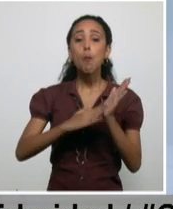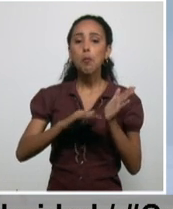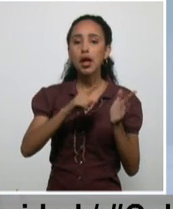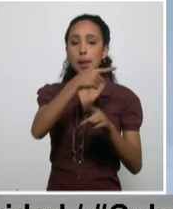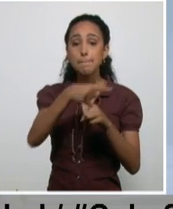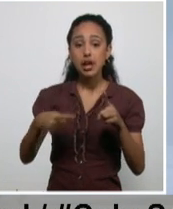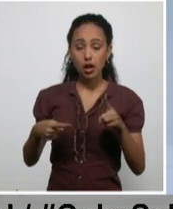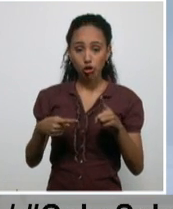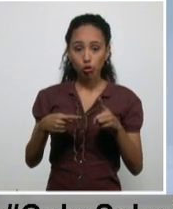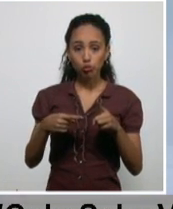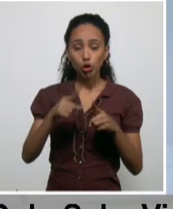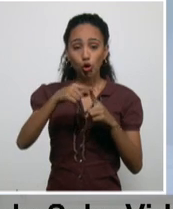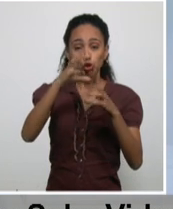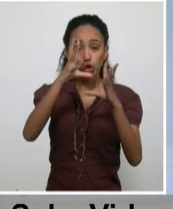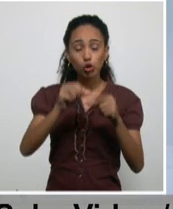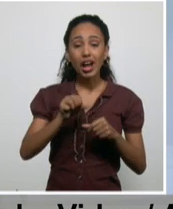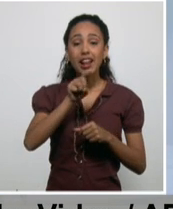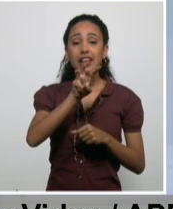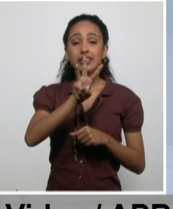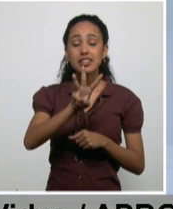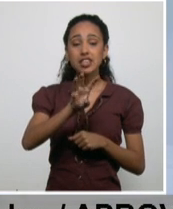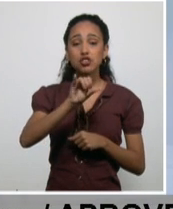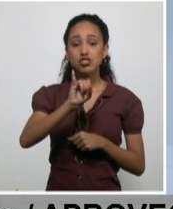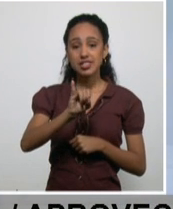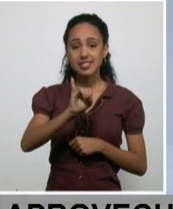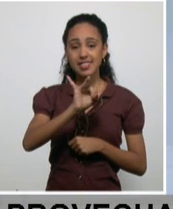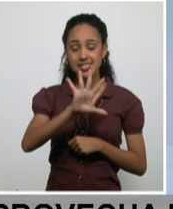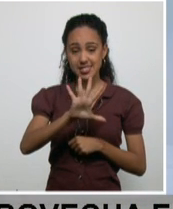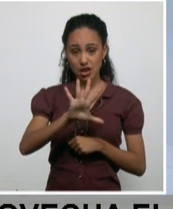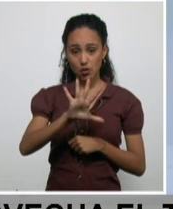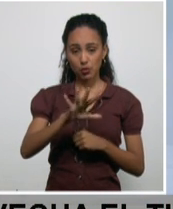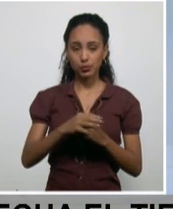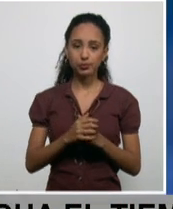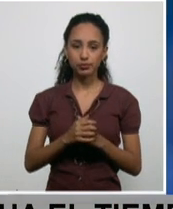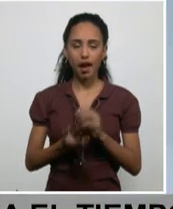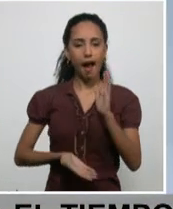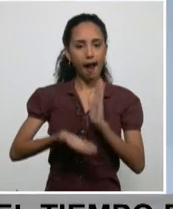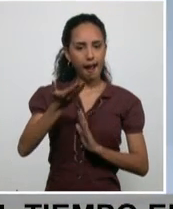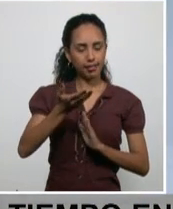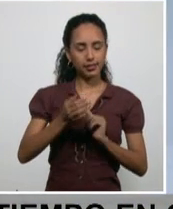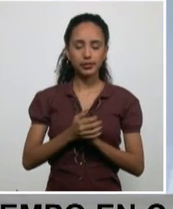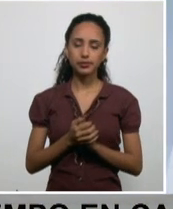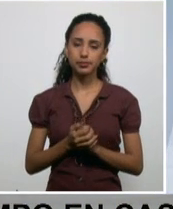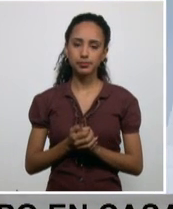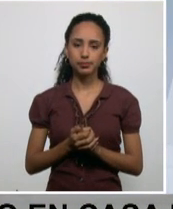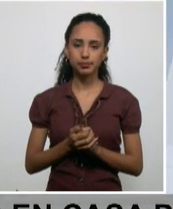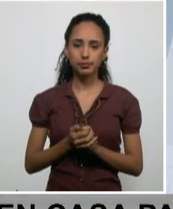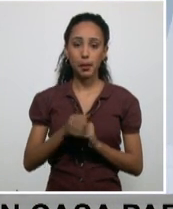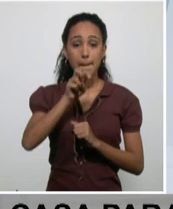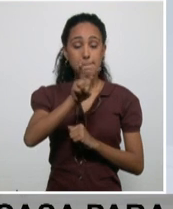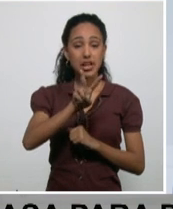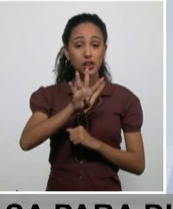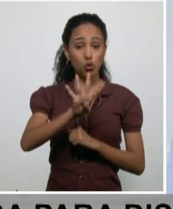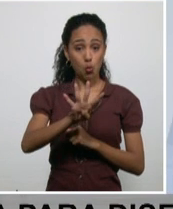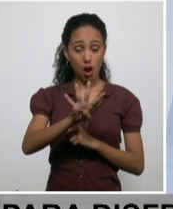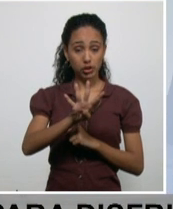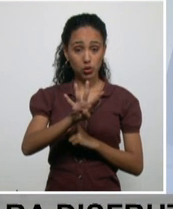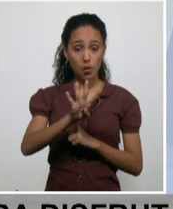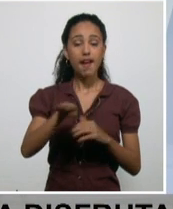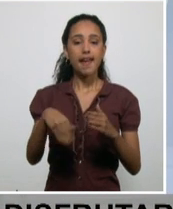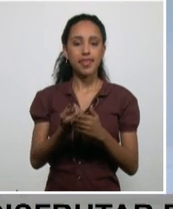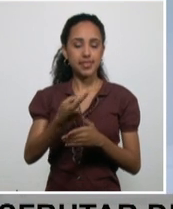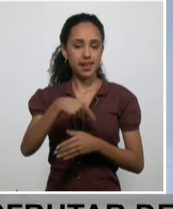y un total de 365 altas, 24 solo en el día